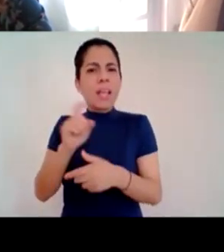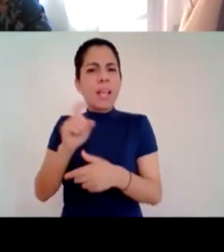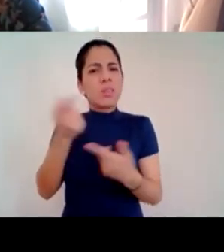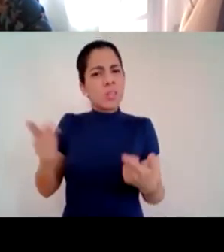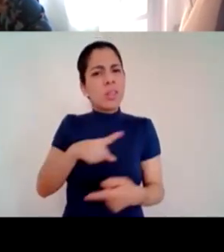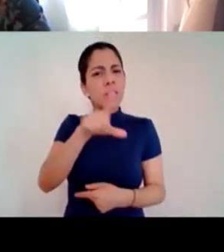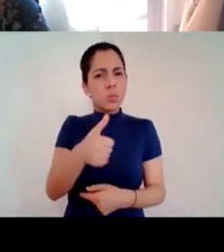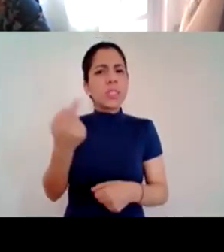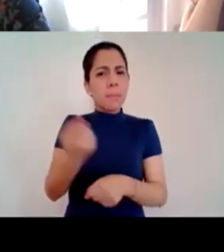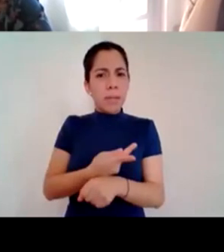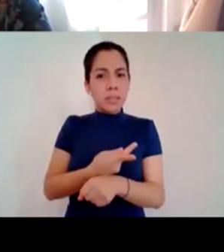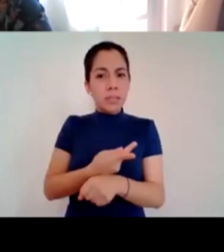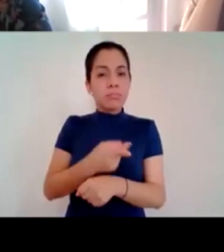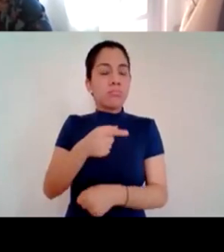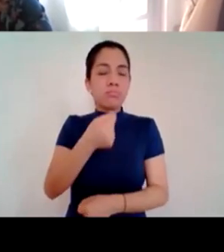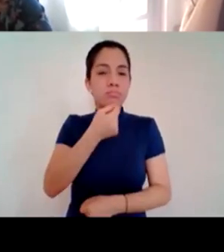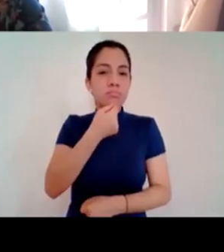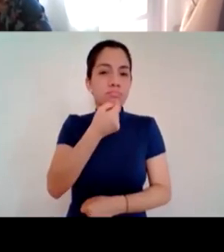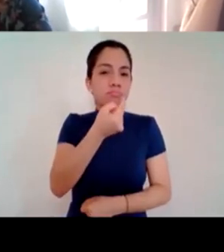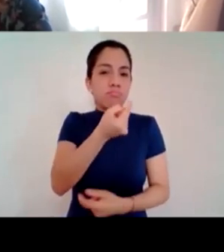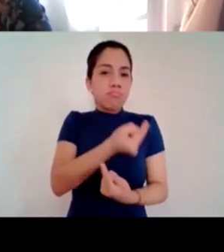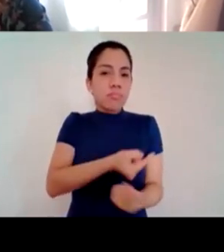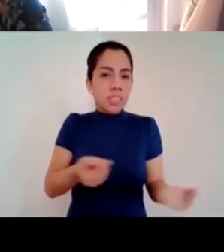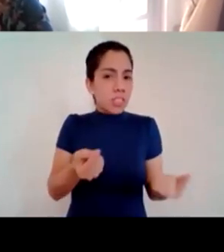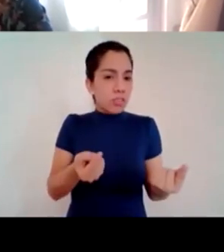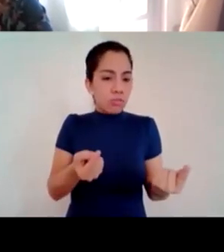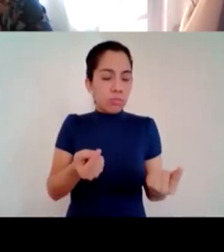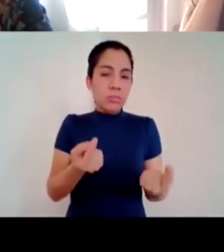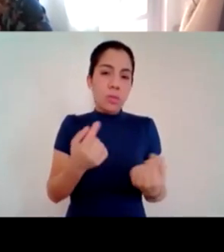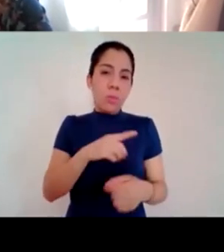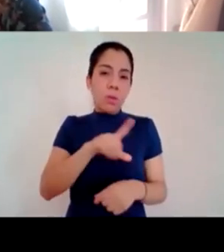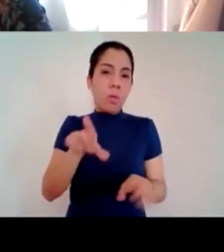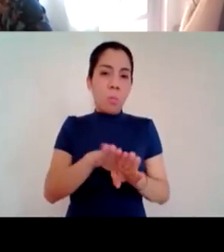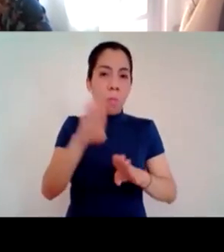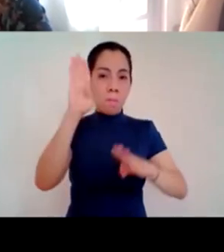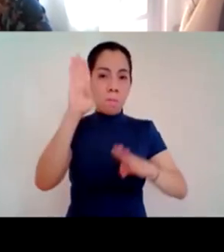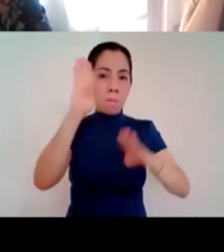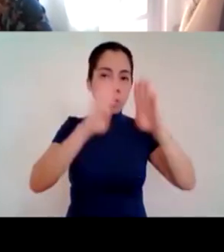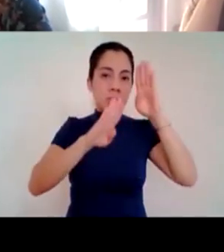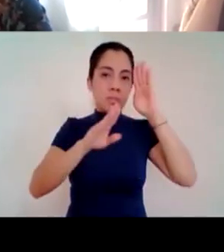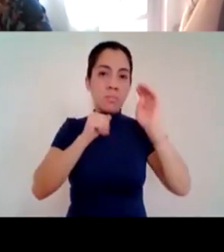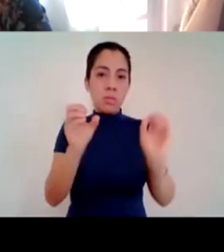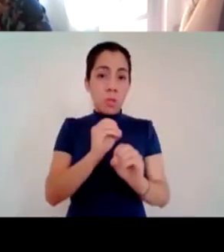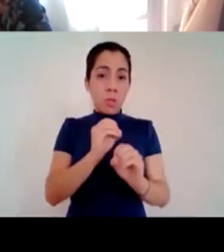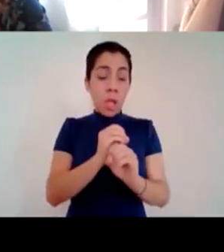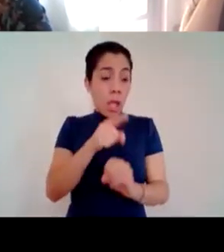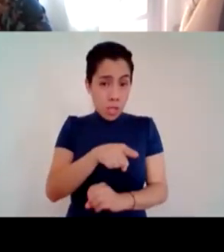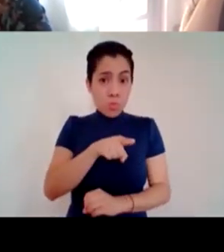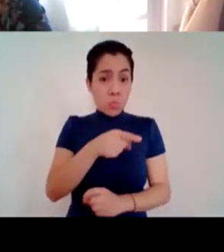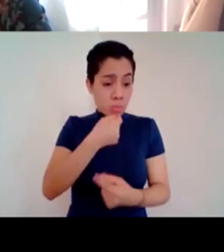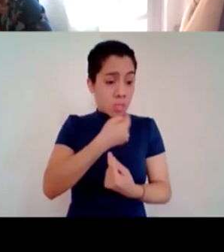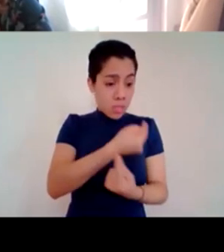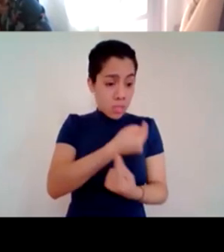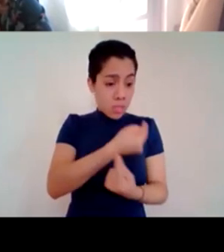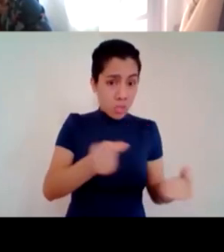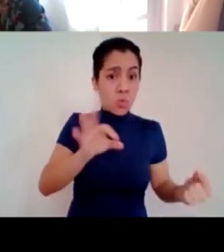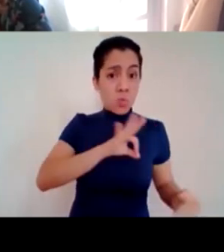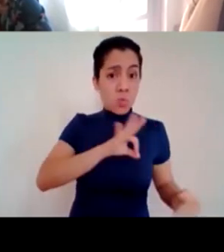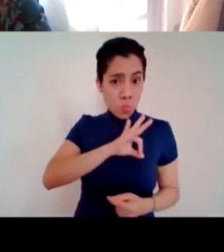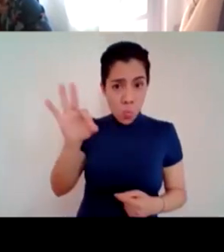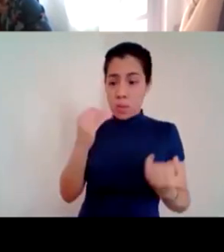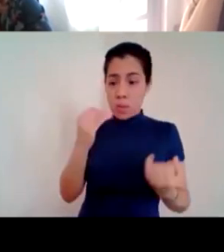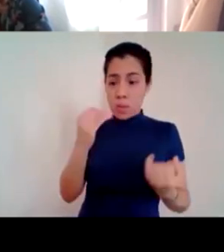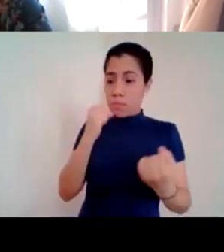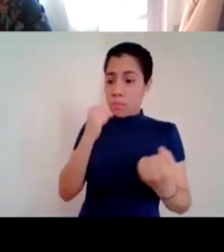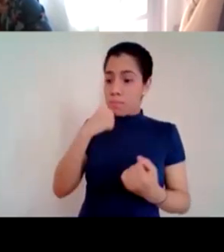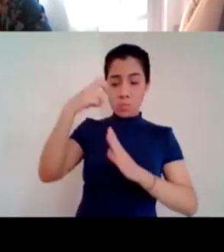vulnerabilidad los niños también ser críticos con nosotros tienen que cuestionarnos a nosotros tienen que ellos se dan cuenta cuando nosotros no